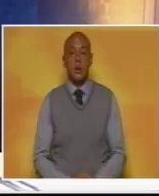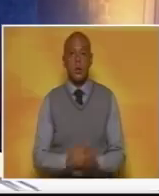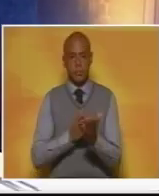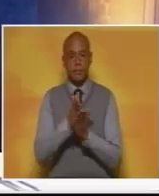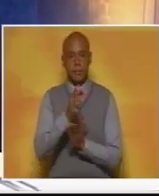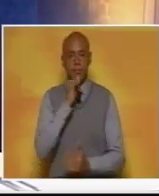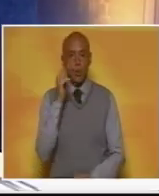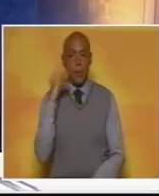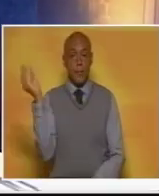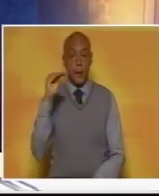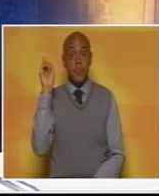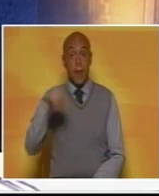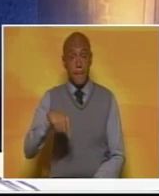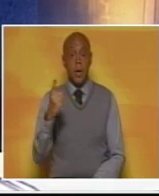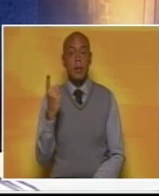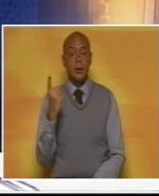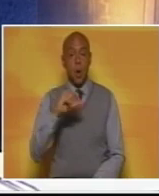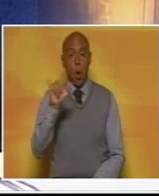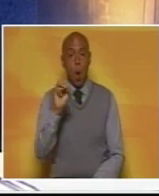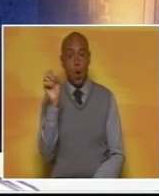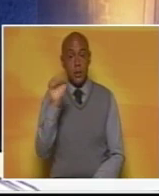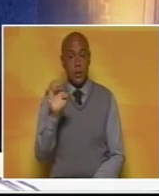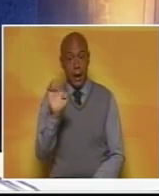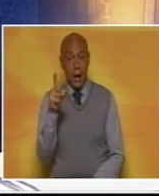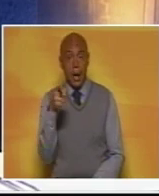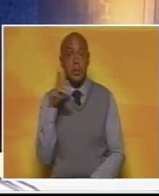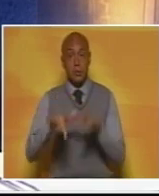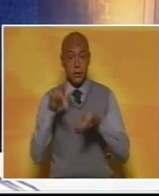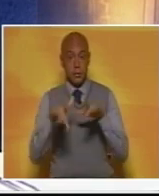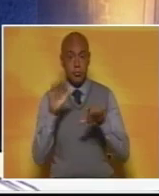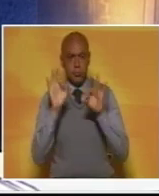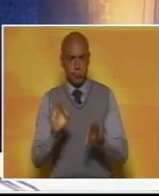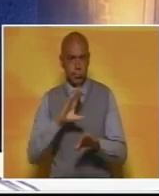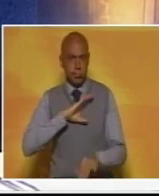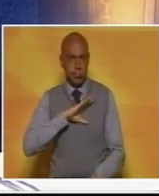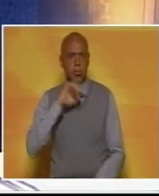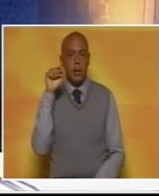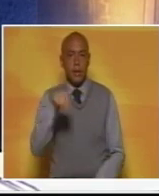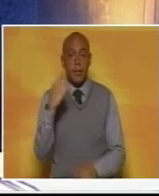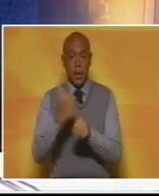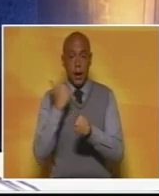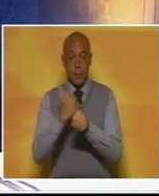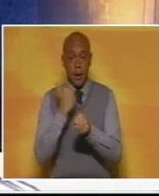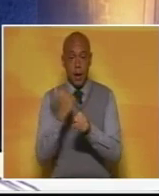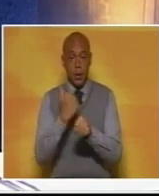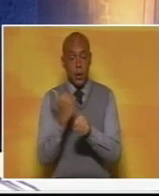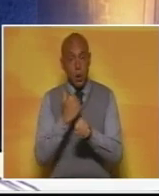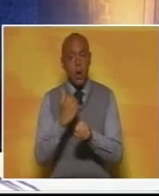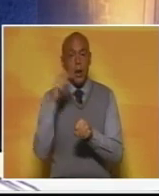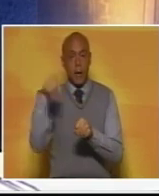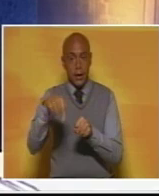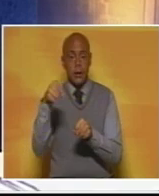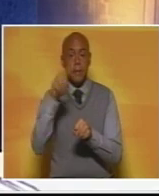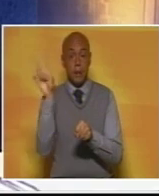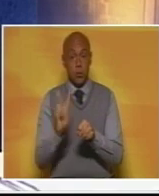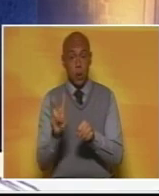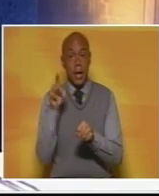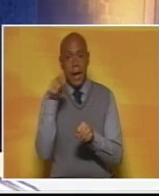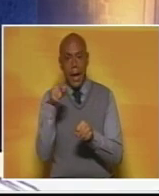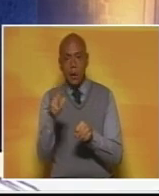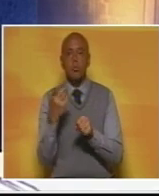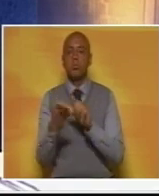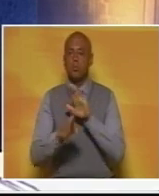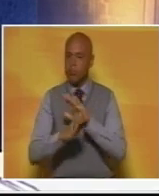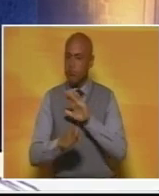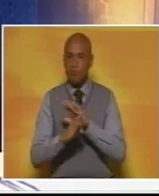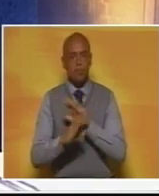Continuamos con más información. José Elías Torres, secretario general encargado de la Confederación de Trabajadores de Venezuela, aseguró que se mantienen en alerta